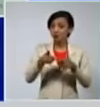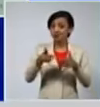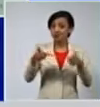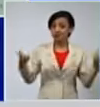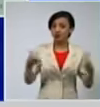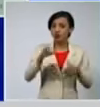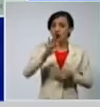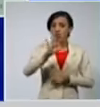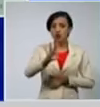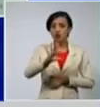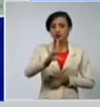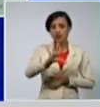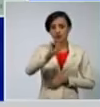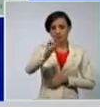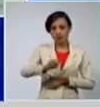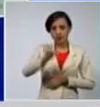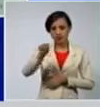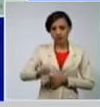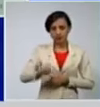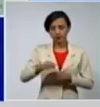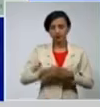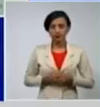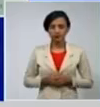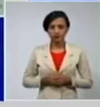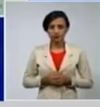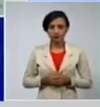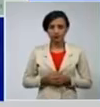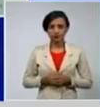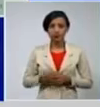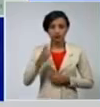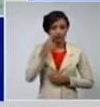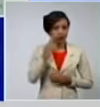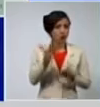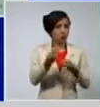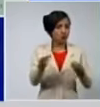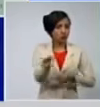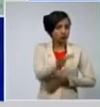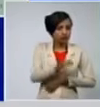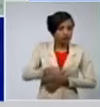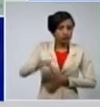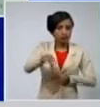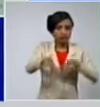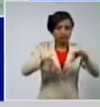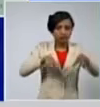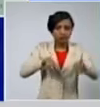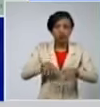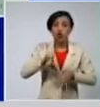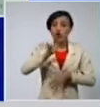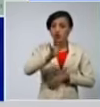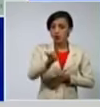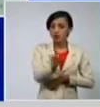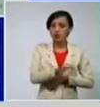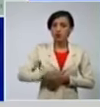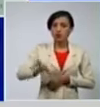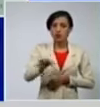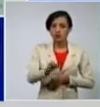85. Además con una dispersión importante en 9 de sus 11